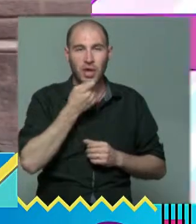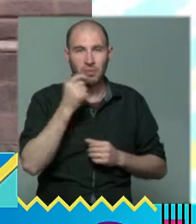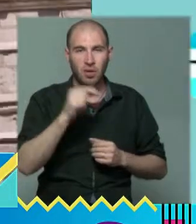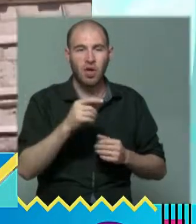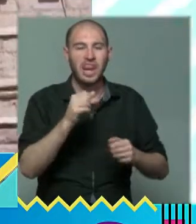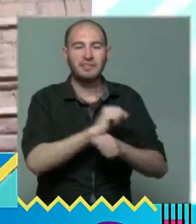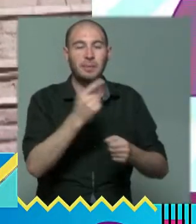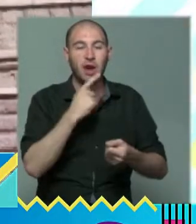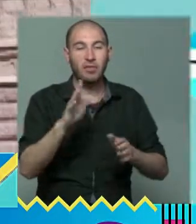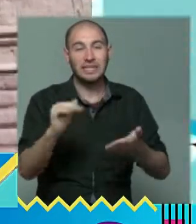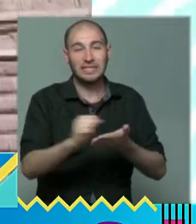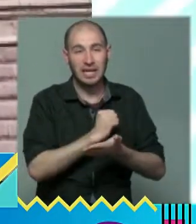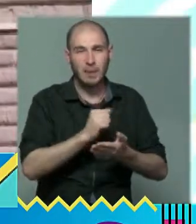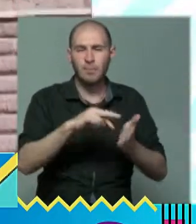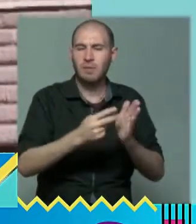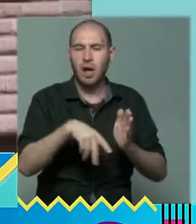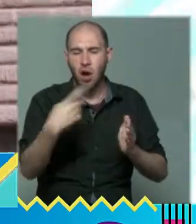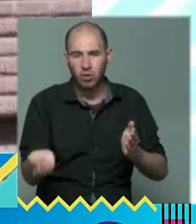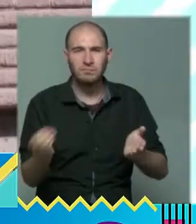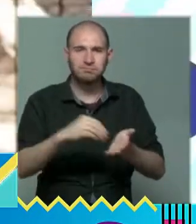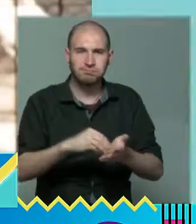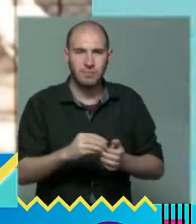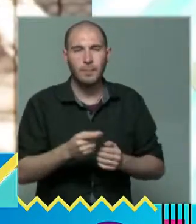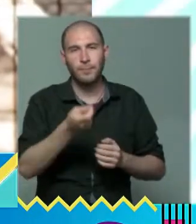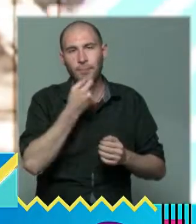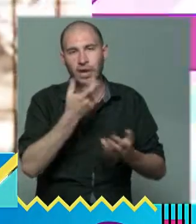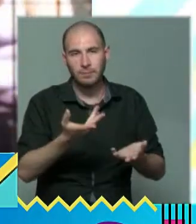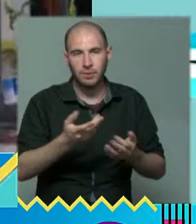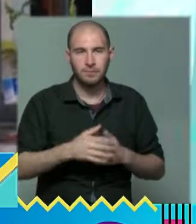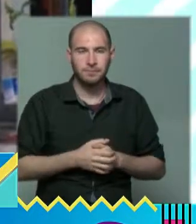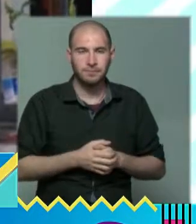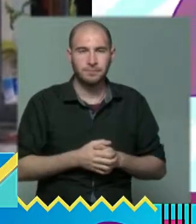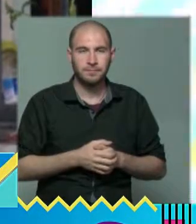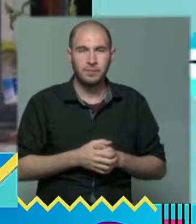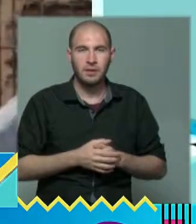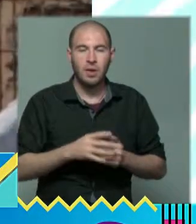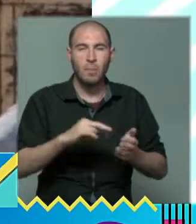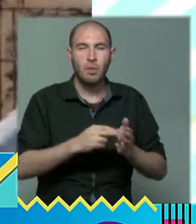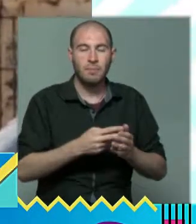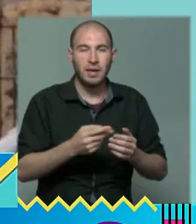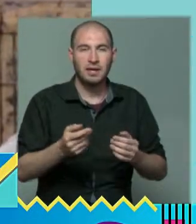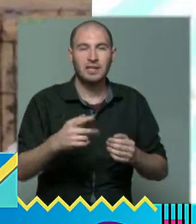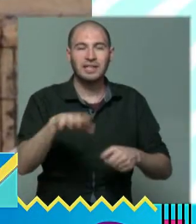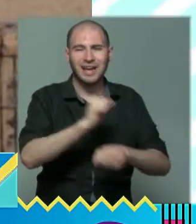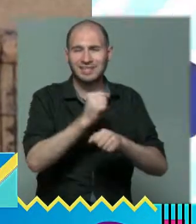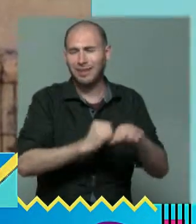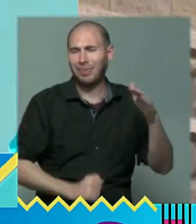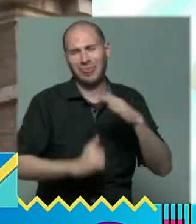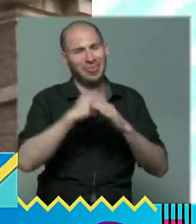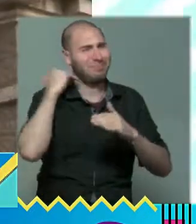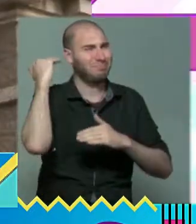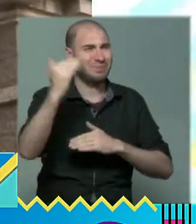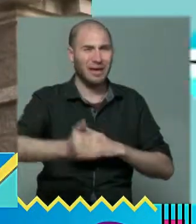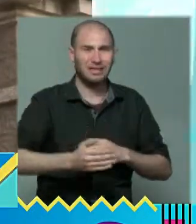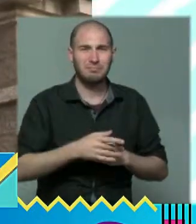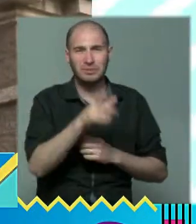esta libertad condicional cuando también hay otros problemas que trae acarreado, como por ejemplo la situación de cárceles que están sobrepasadas